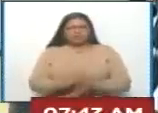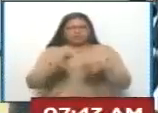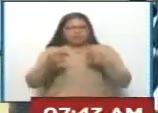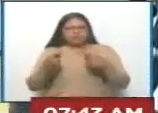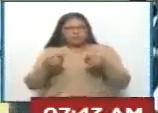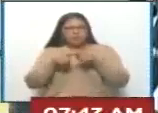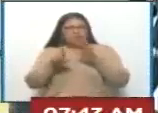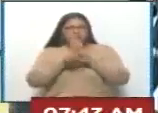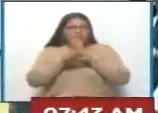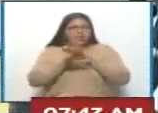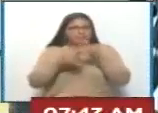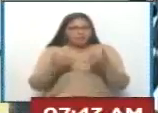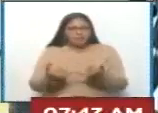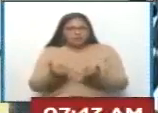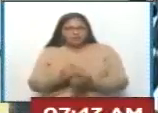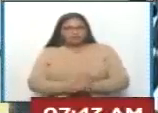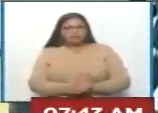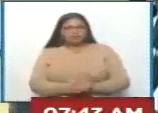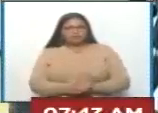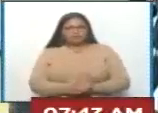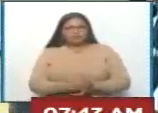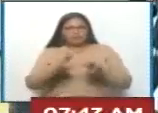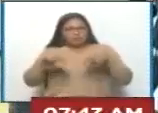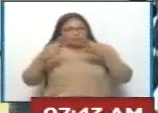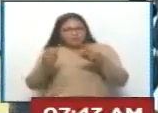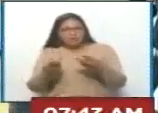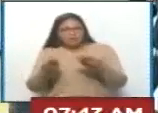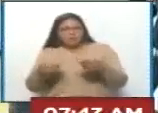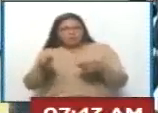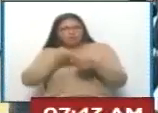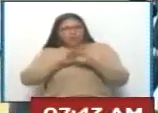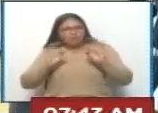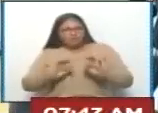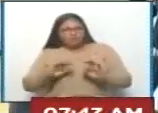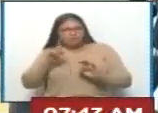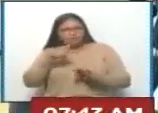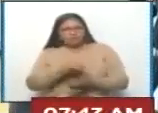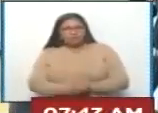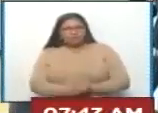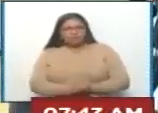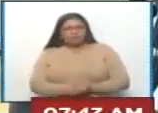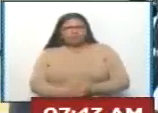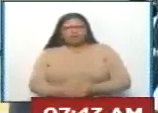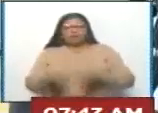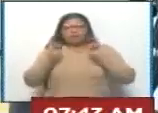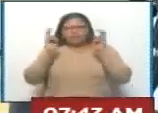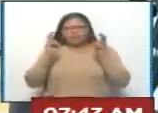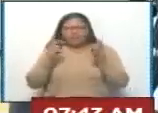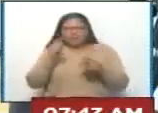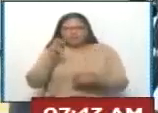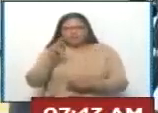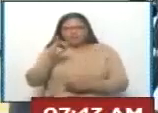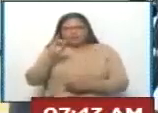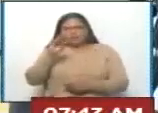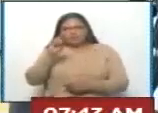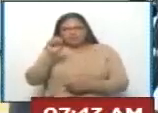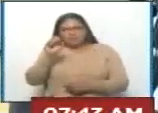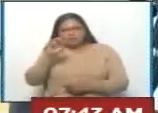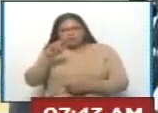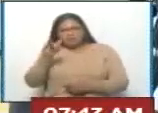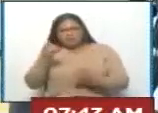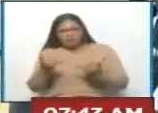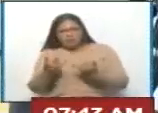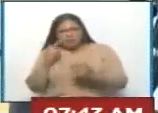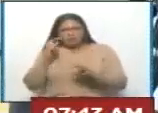que es antigua, actualizarla. Está el tema tributario, que en los actuales momentos todavía hay